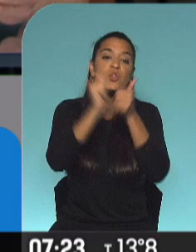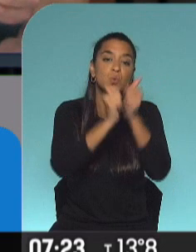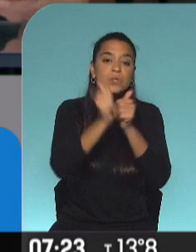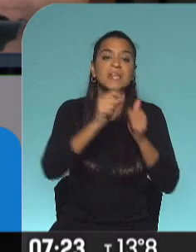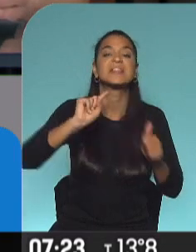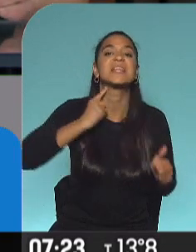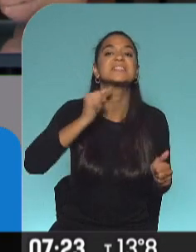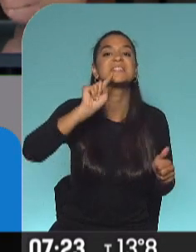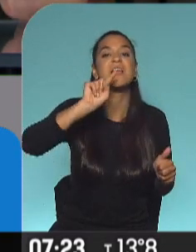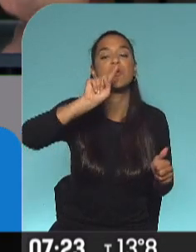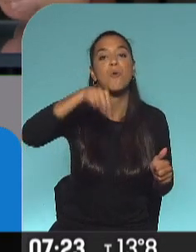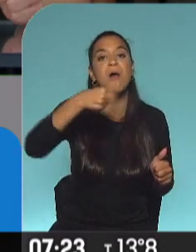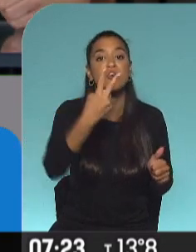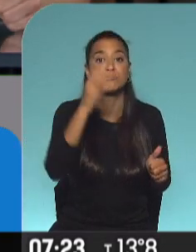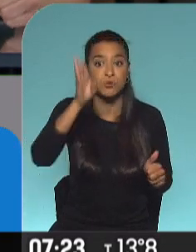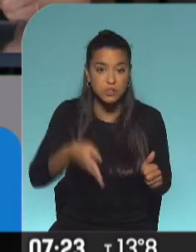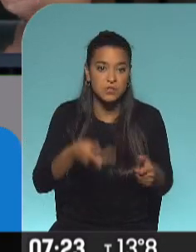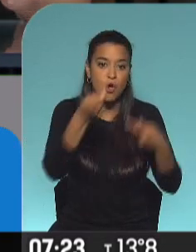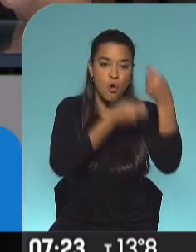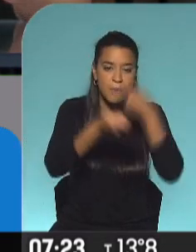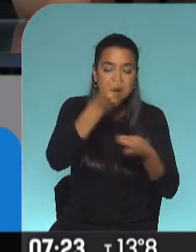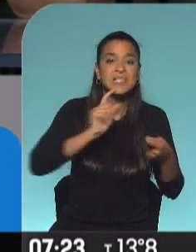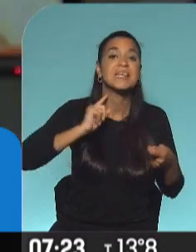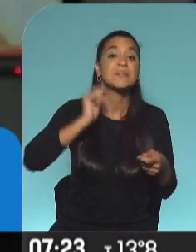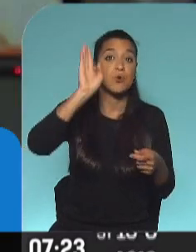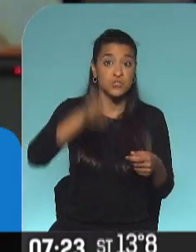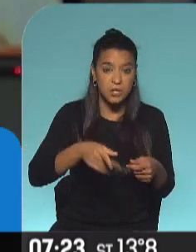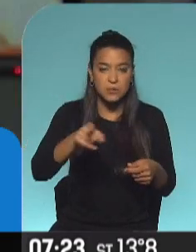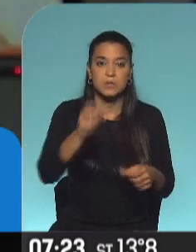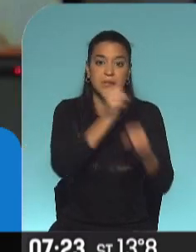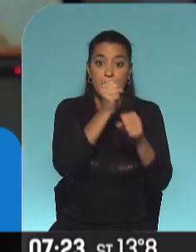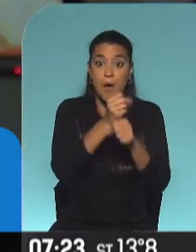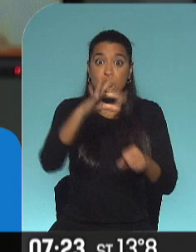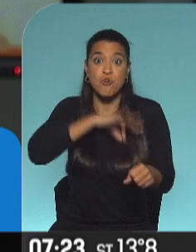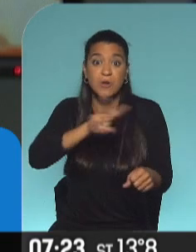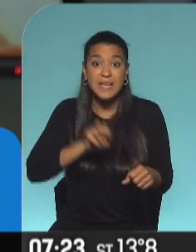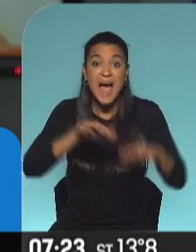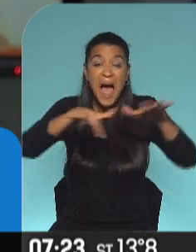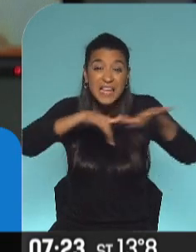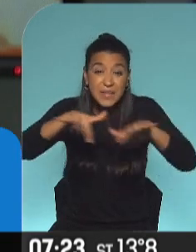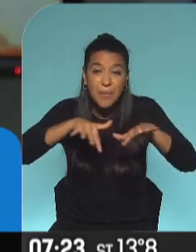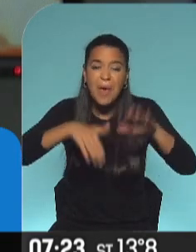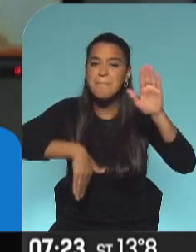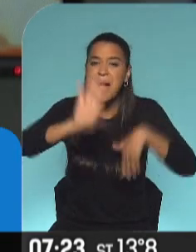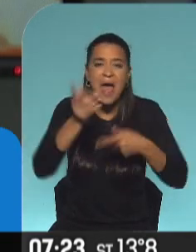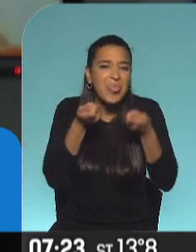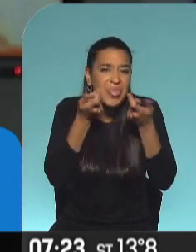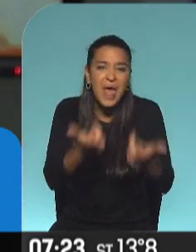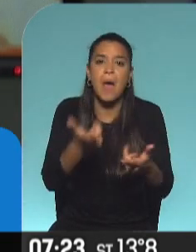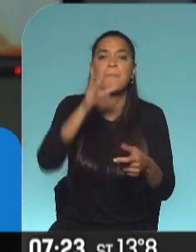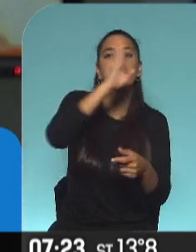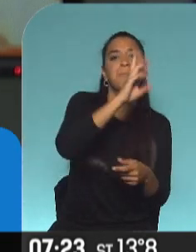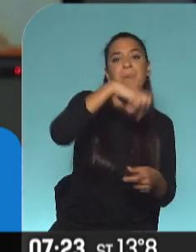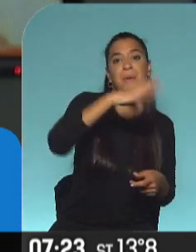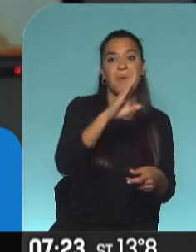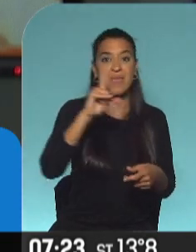un 13,2% y comercio con un 13%. Es decir, las tareas no remuneradas son la actividad que más aporta al Producto